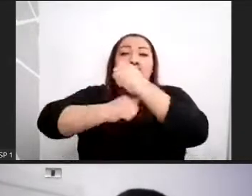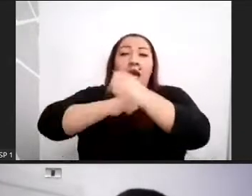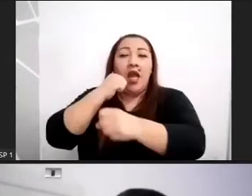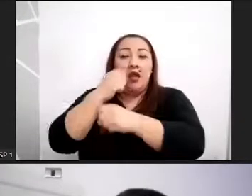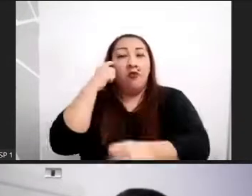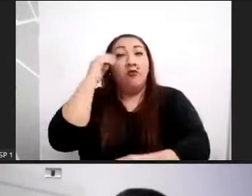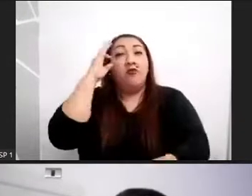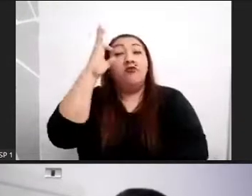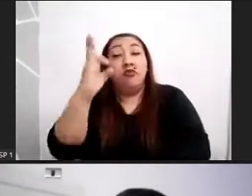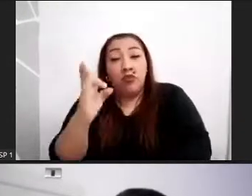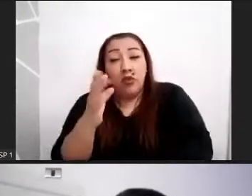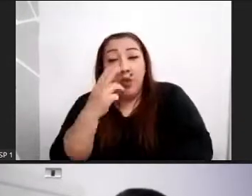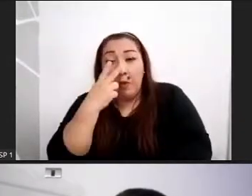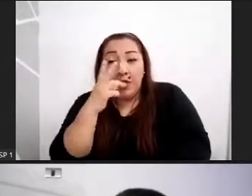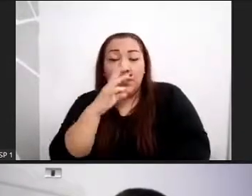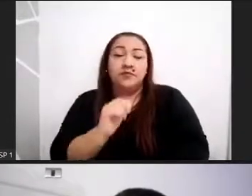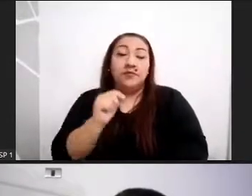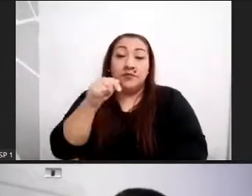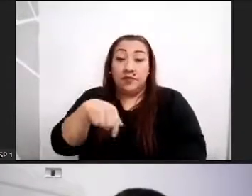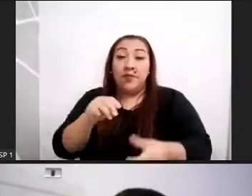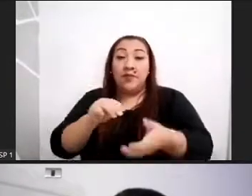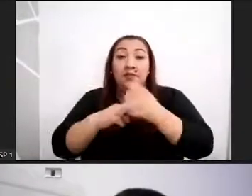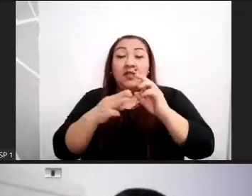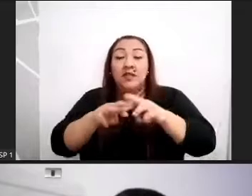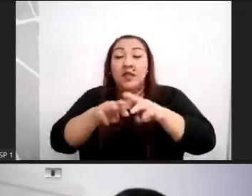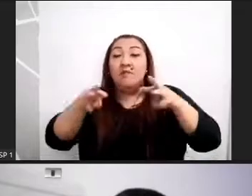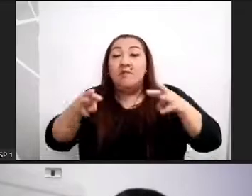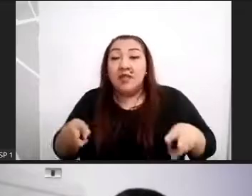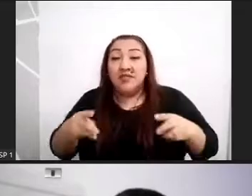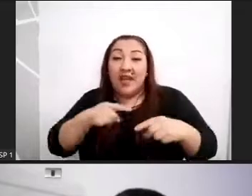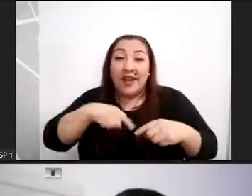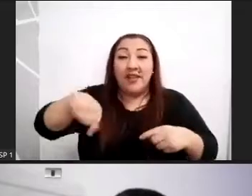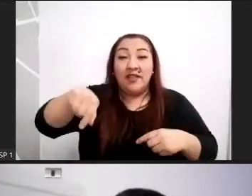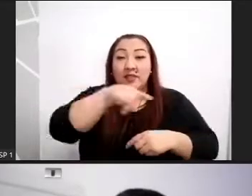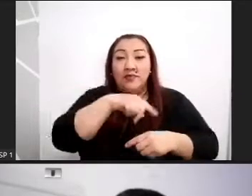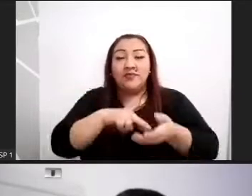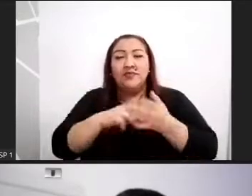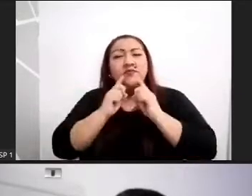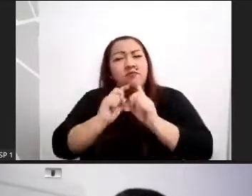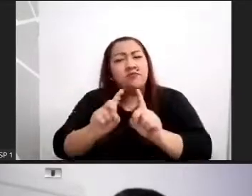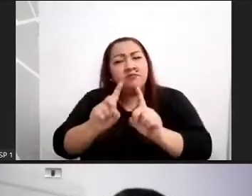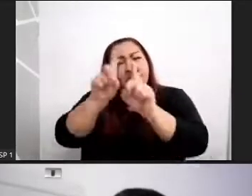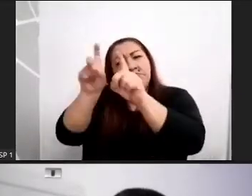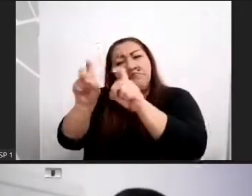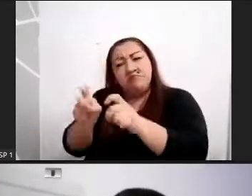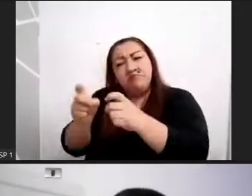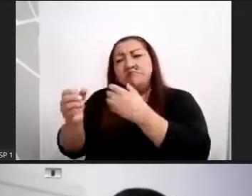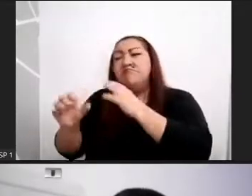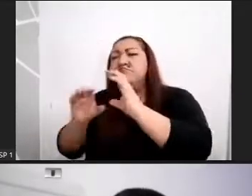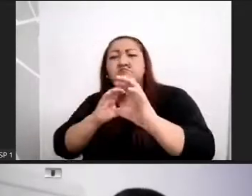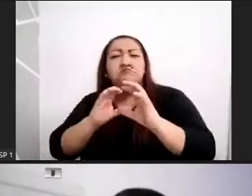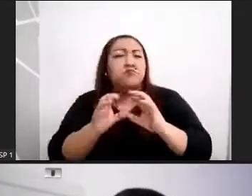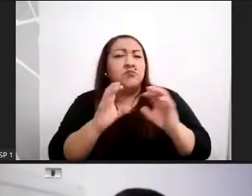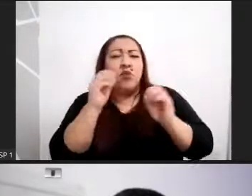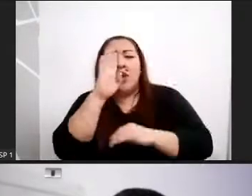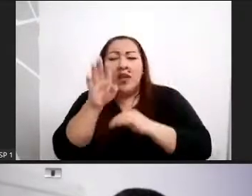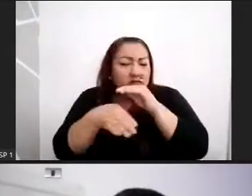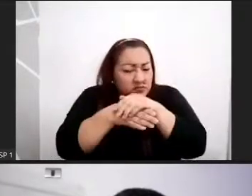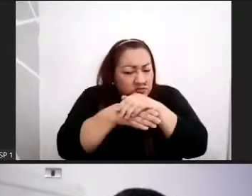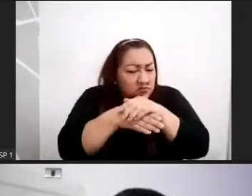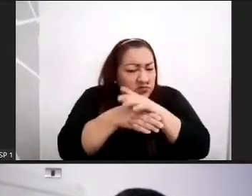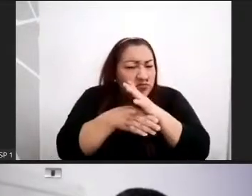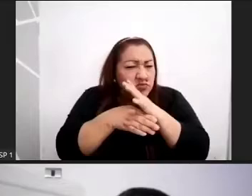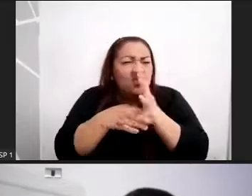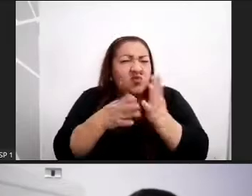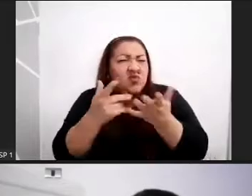la denominación de esta mesa redonda es una pregunta que tiene o que esconde una cuota